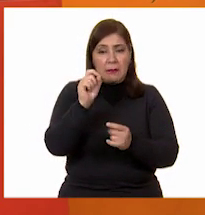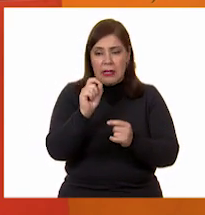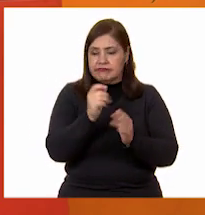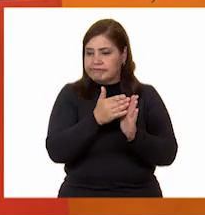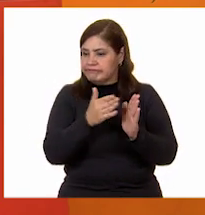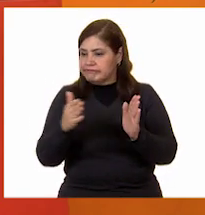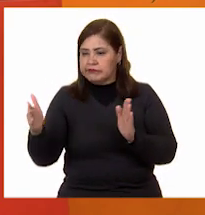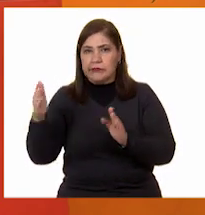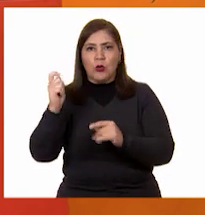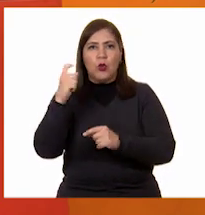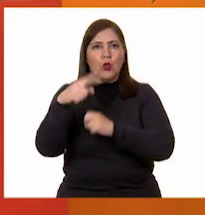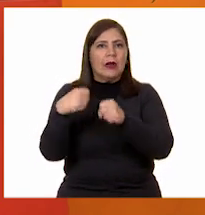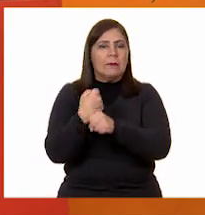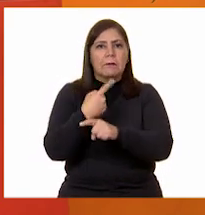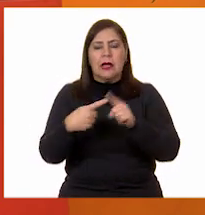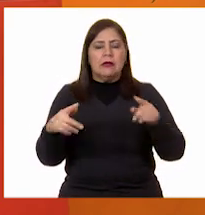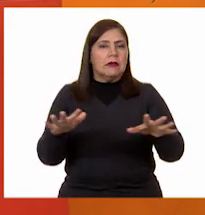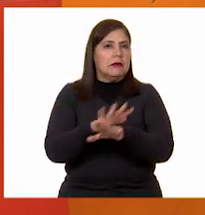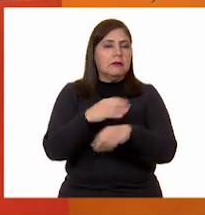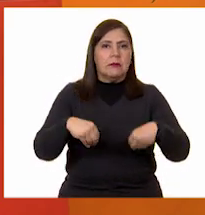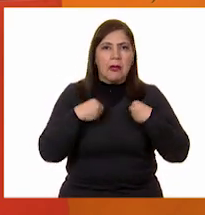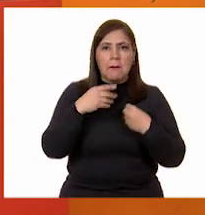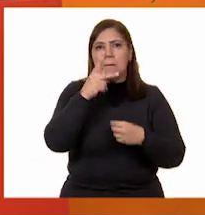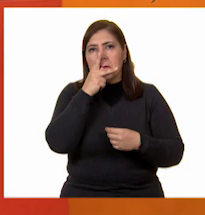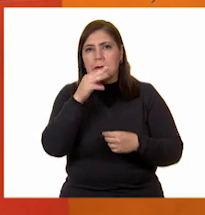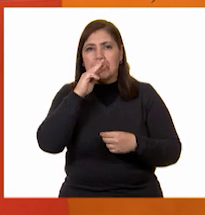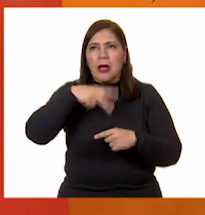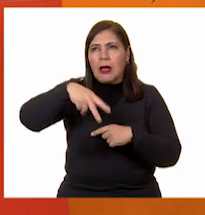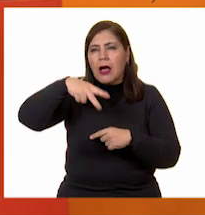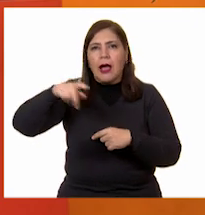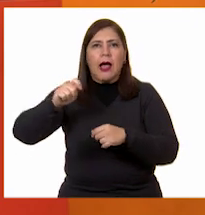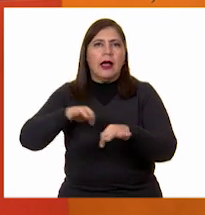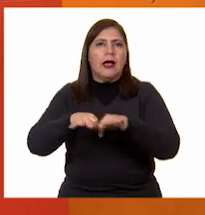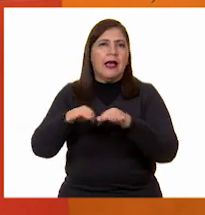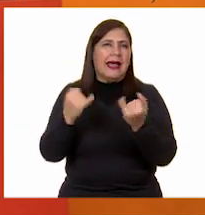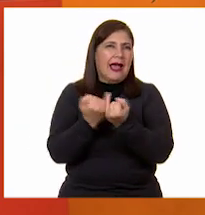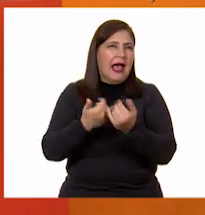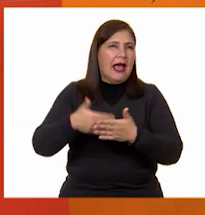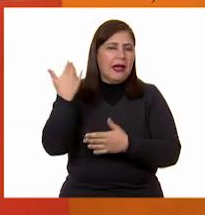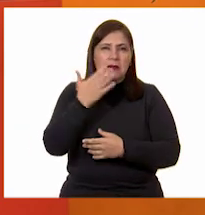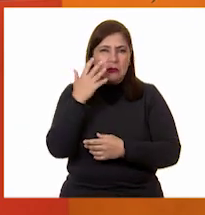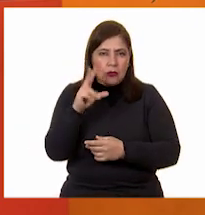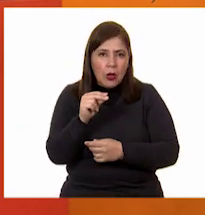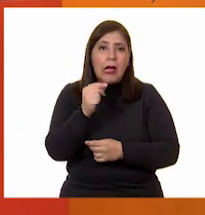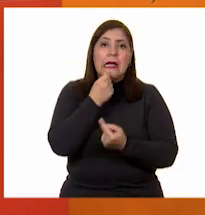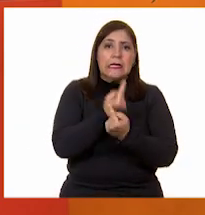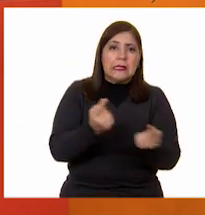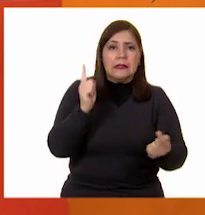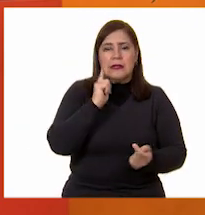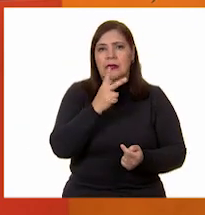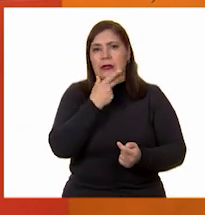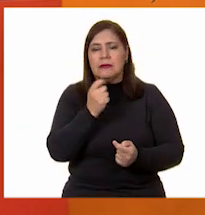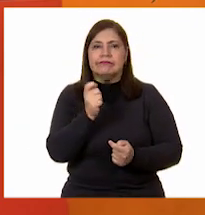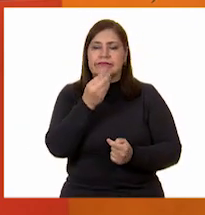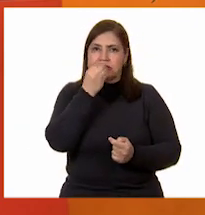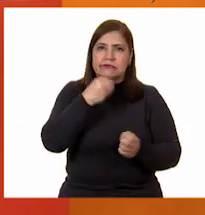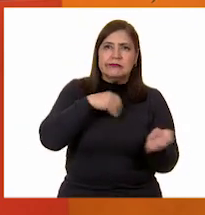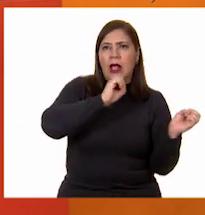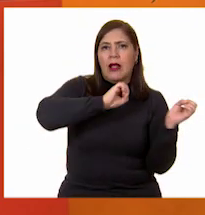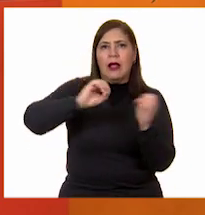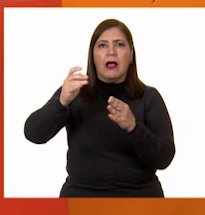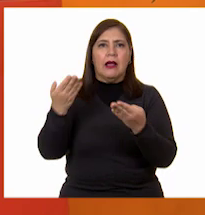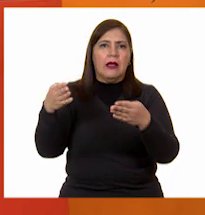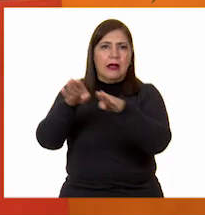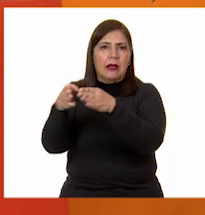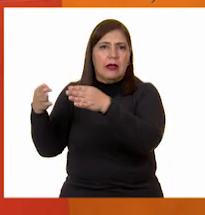cambió. Mamá y papá ya no salían a trabajar como lo hacían de manera cotidiana. Las niñas y los niños tuvieron que dejar las escuelas